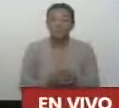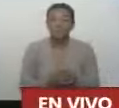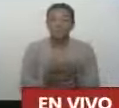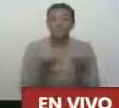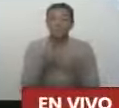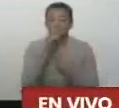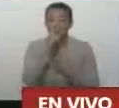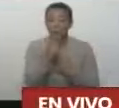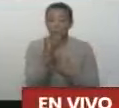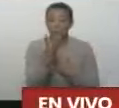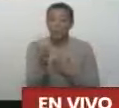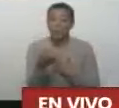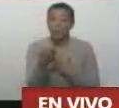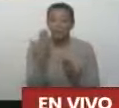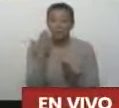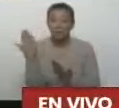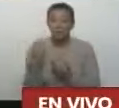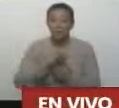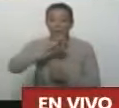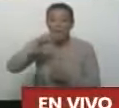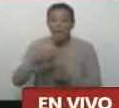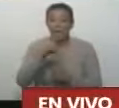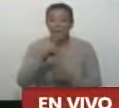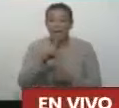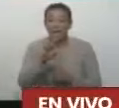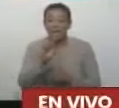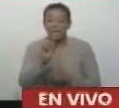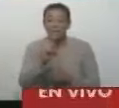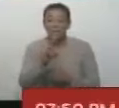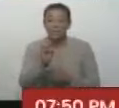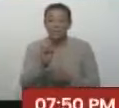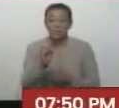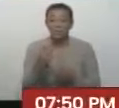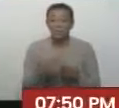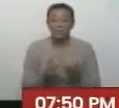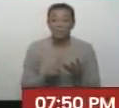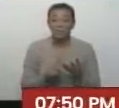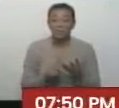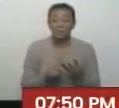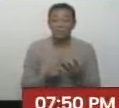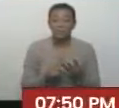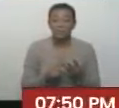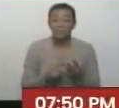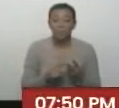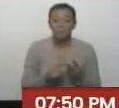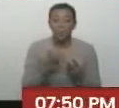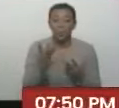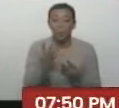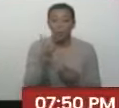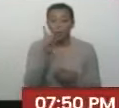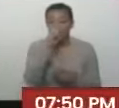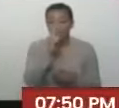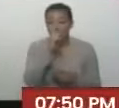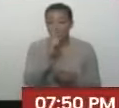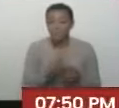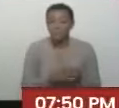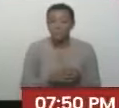9 años, está en cuarto grado. Jesús Alejandro Pérez Dugarte. Pérez Dugarte, 4 año también.